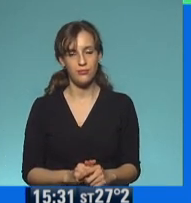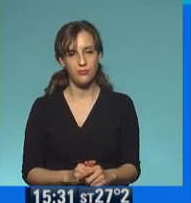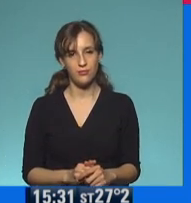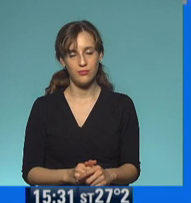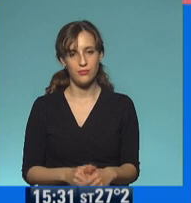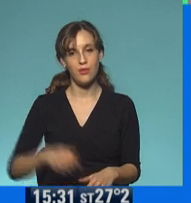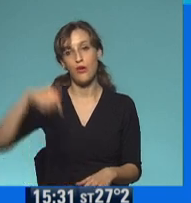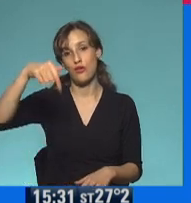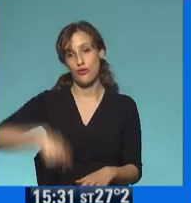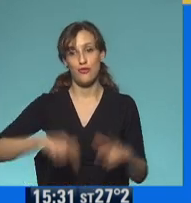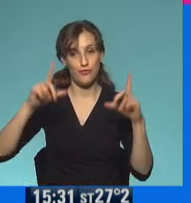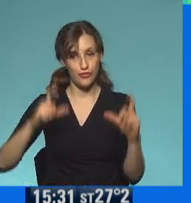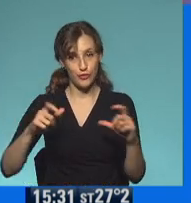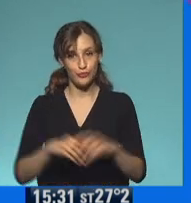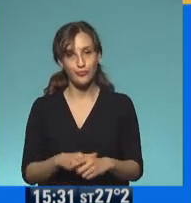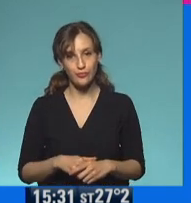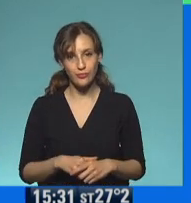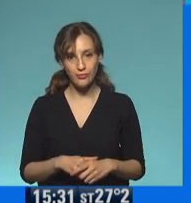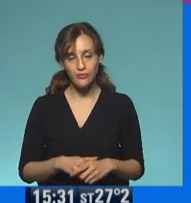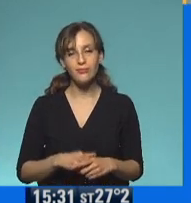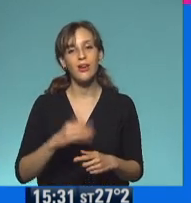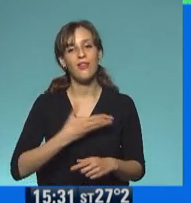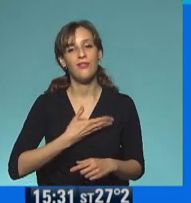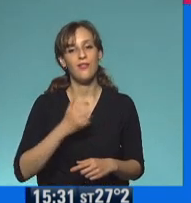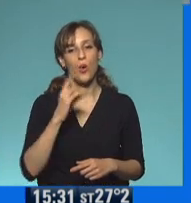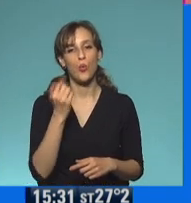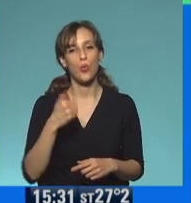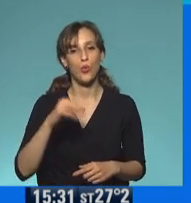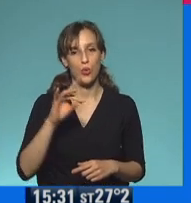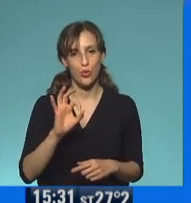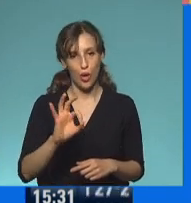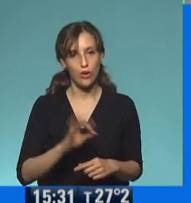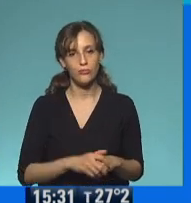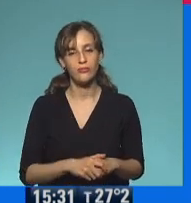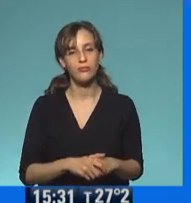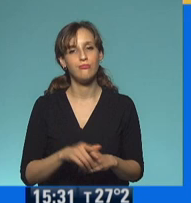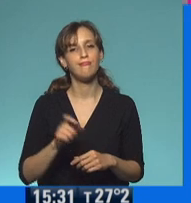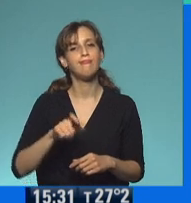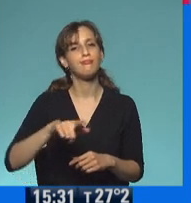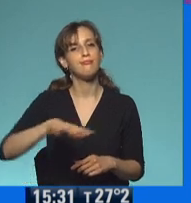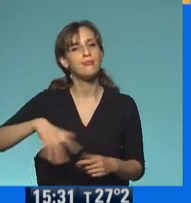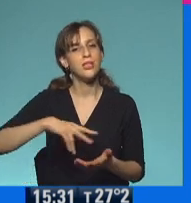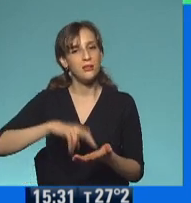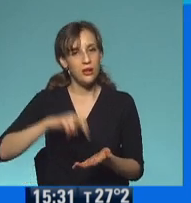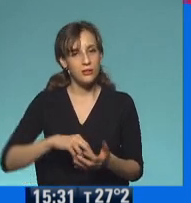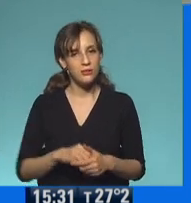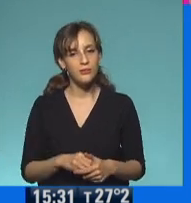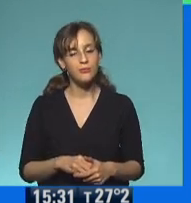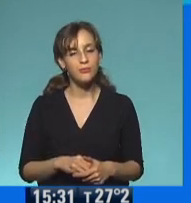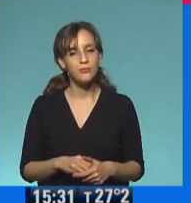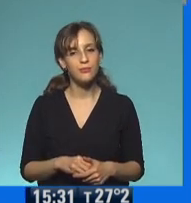Foto del día. Facundo. Dice. De Salta. A las